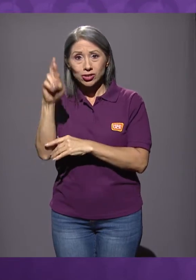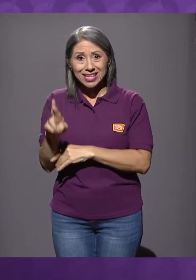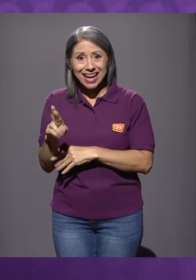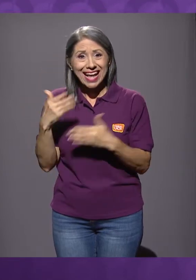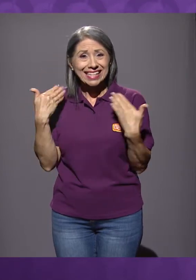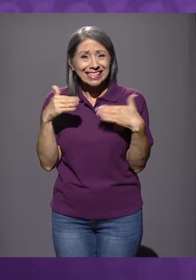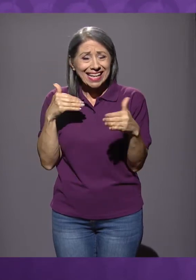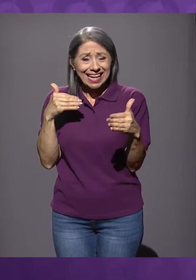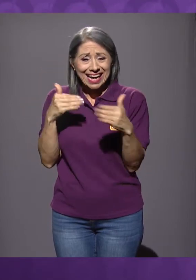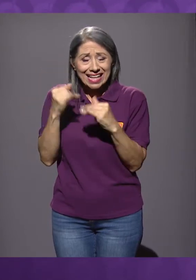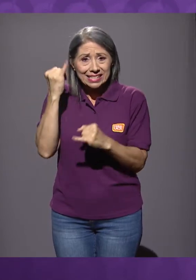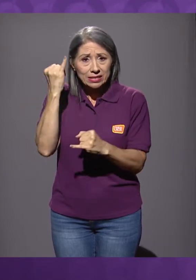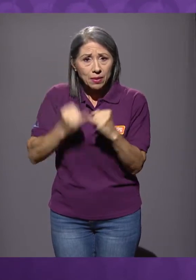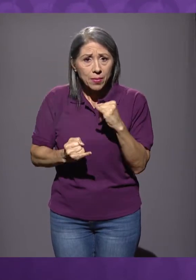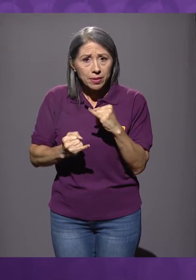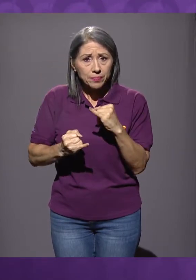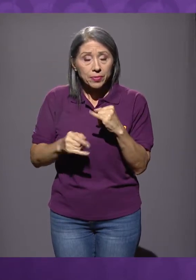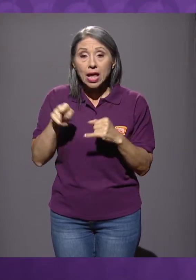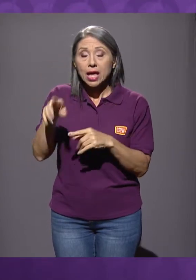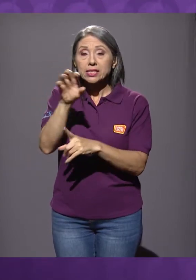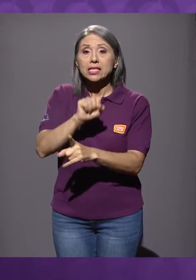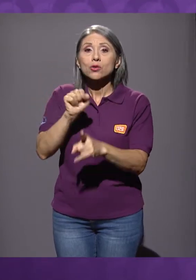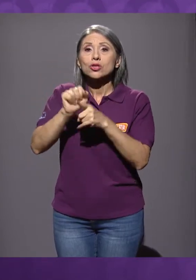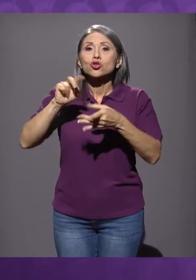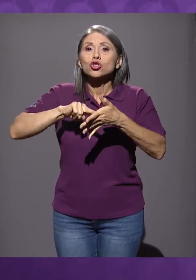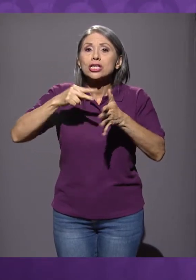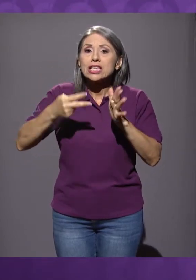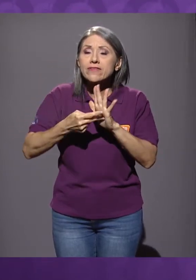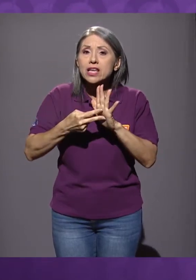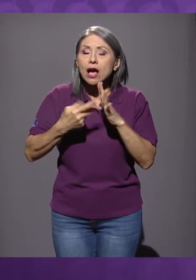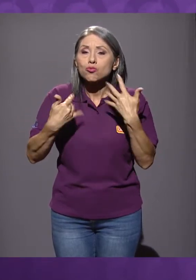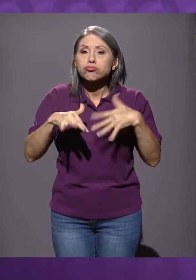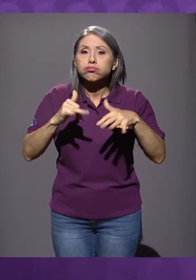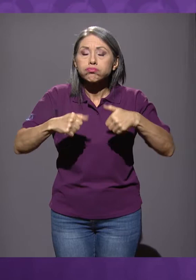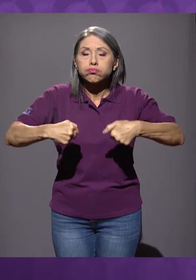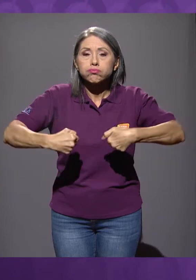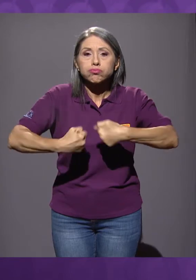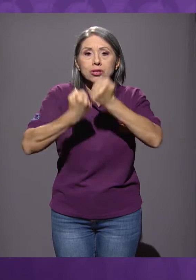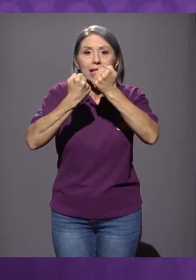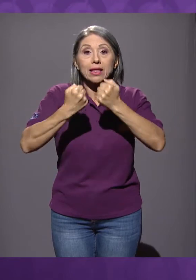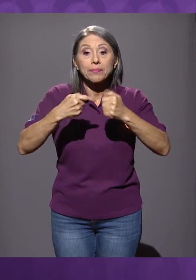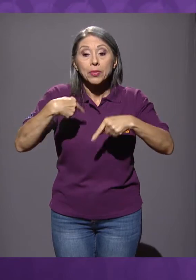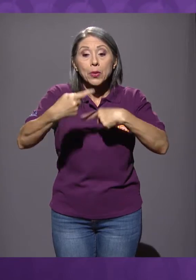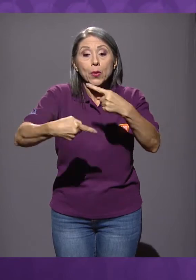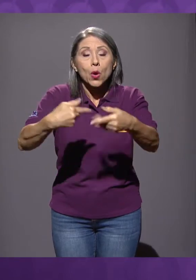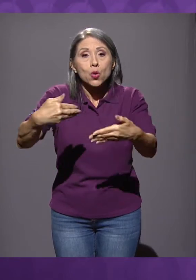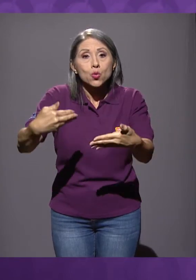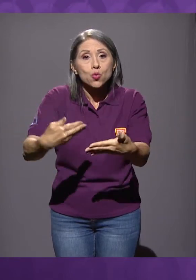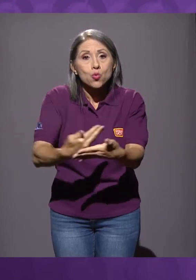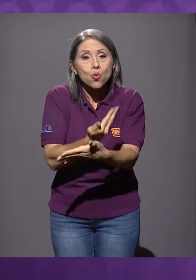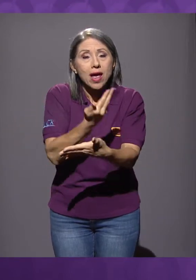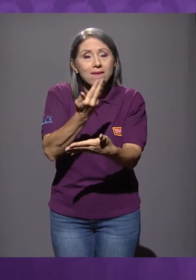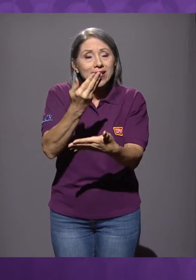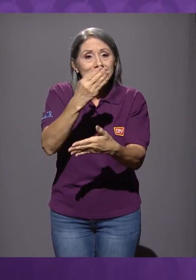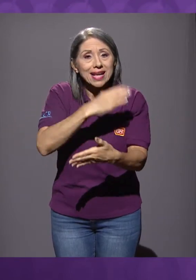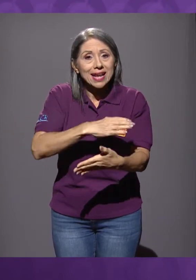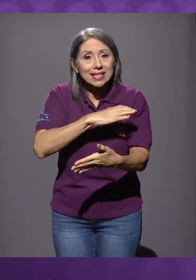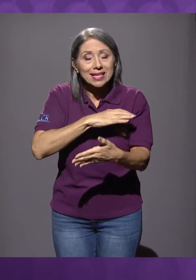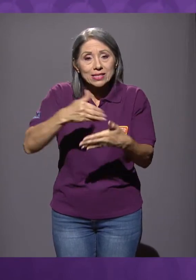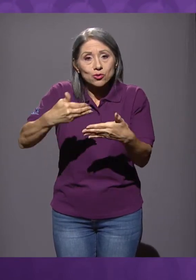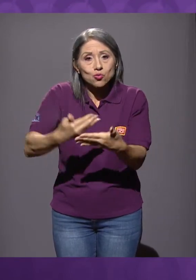llegar al final de su periodo de ejecución y esta situación implica un importante reto para incluir las nuevas particularidades